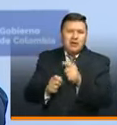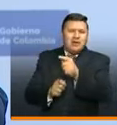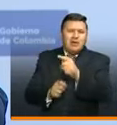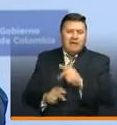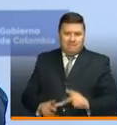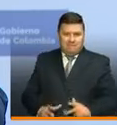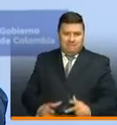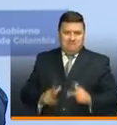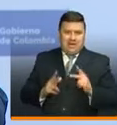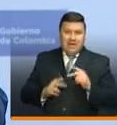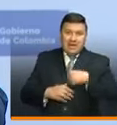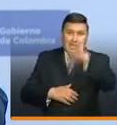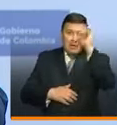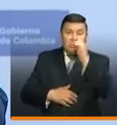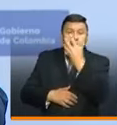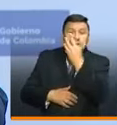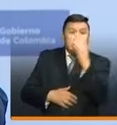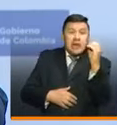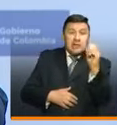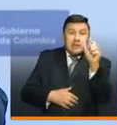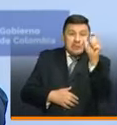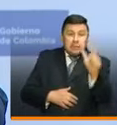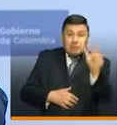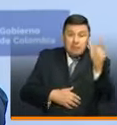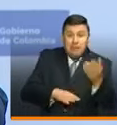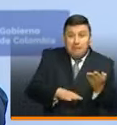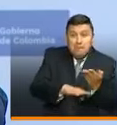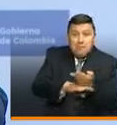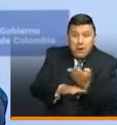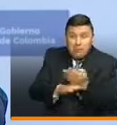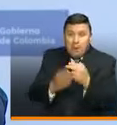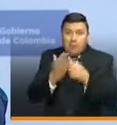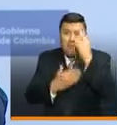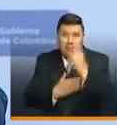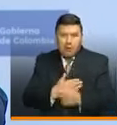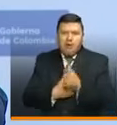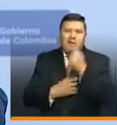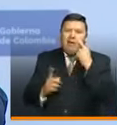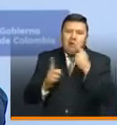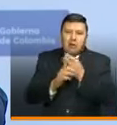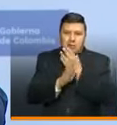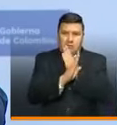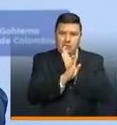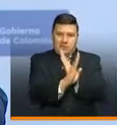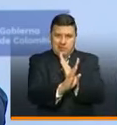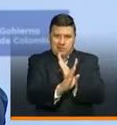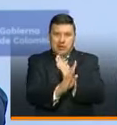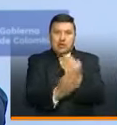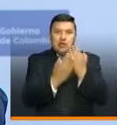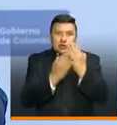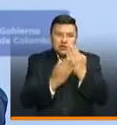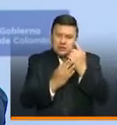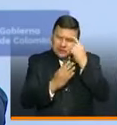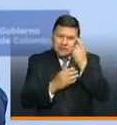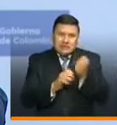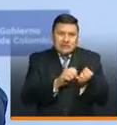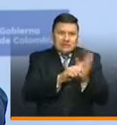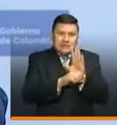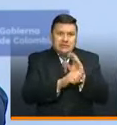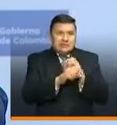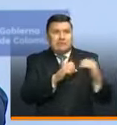Vida, en la que se postularon 335 propuestas para el desarrollo de dispositivos de protección que permitan frenar el avance